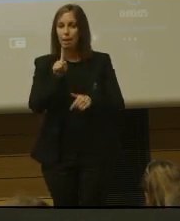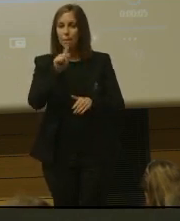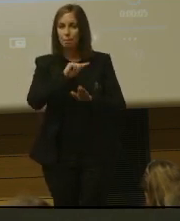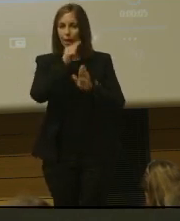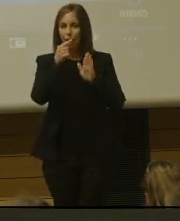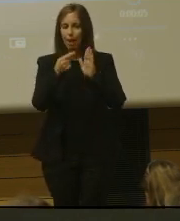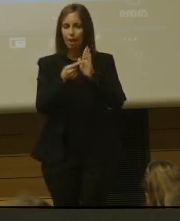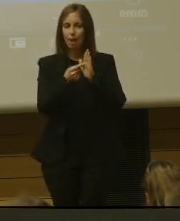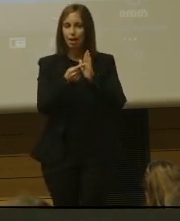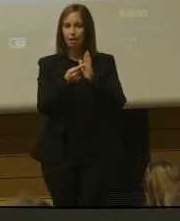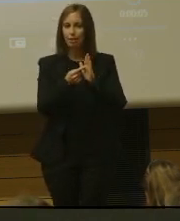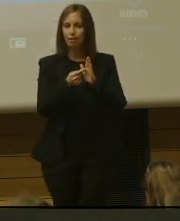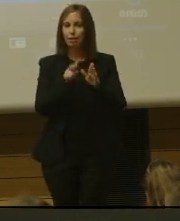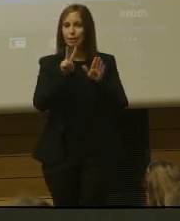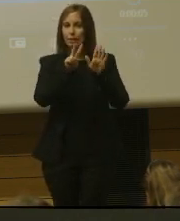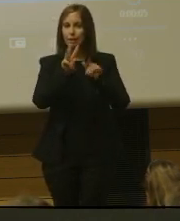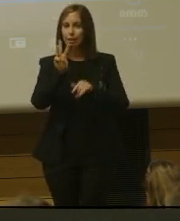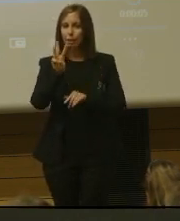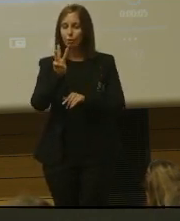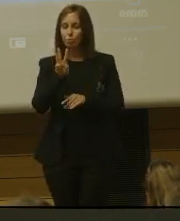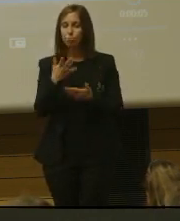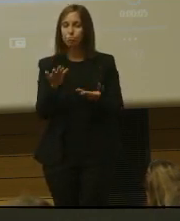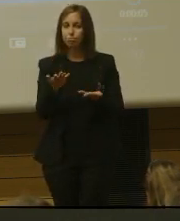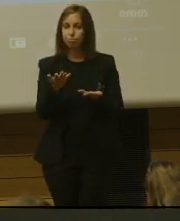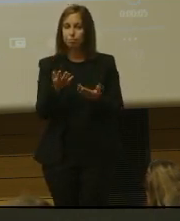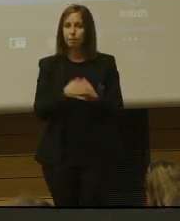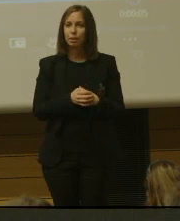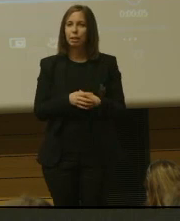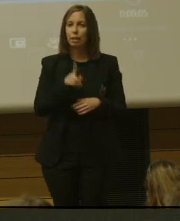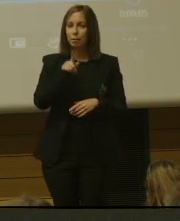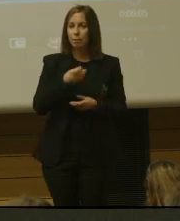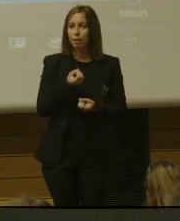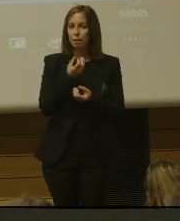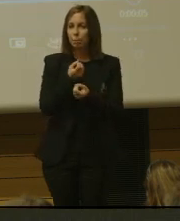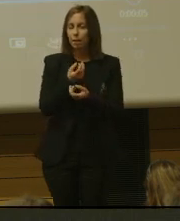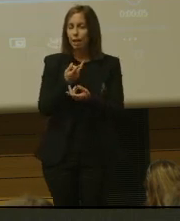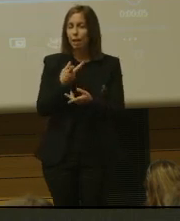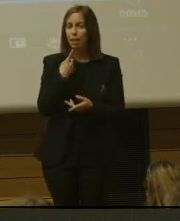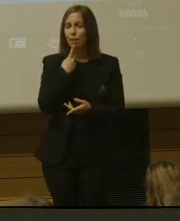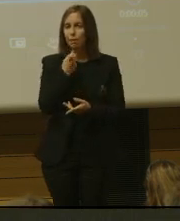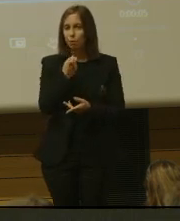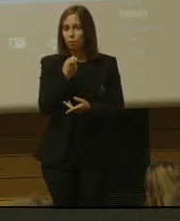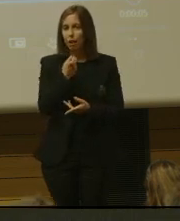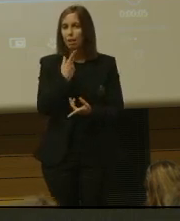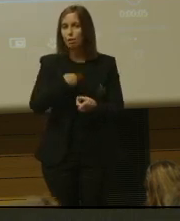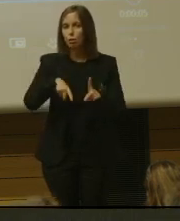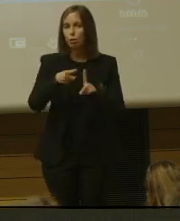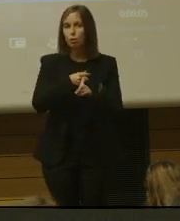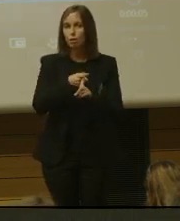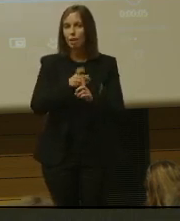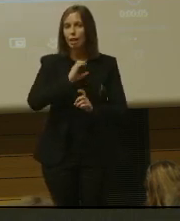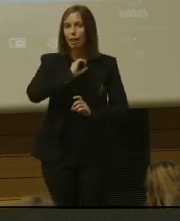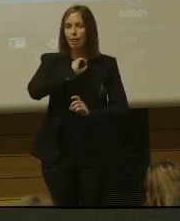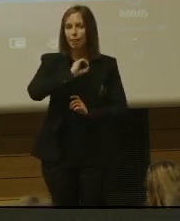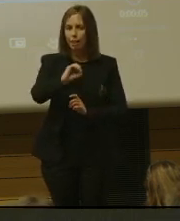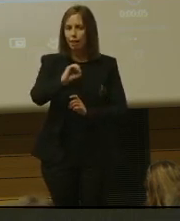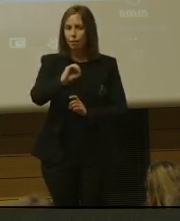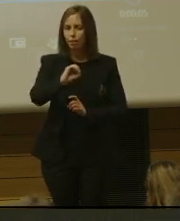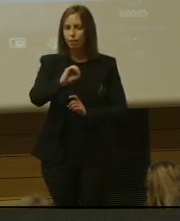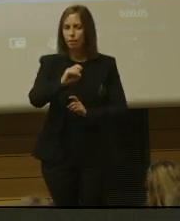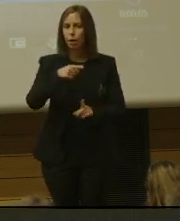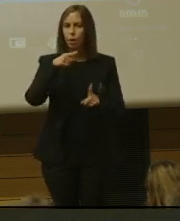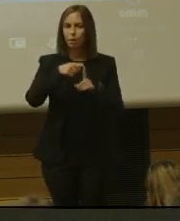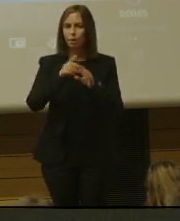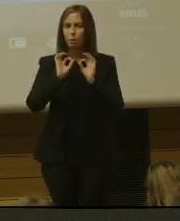pues ellos ya la tenían en el 78. Y aún así estaban contando las dificultades que les suponía a ellos conseguir 0, que es su